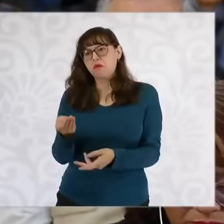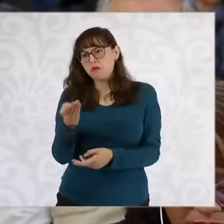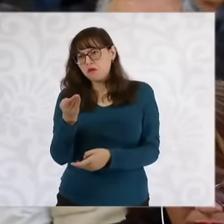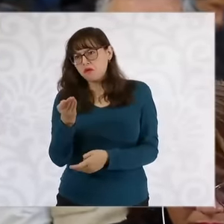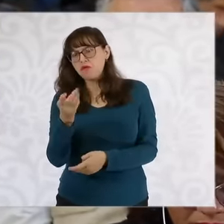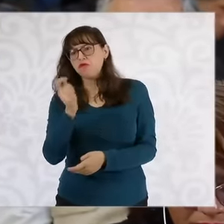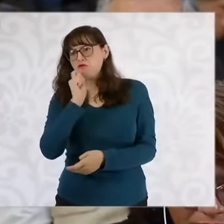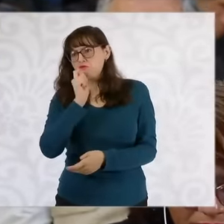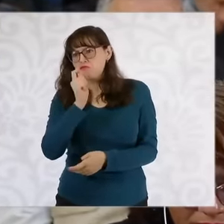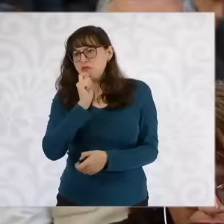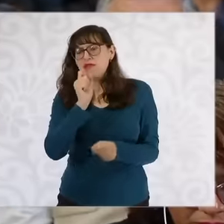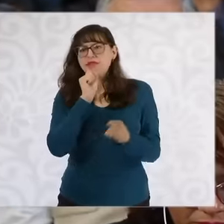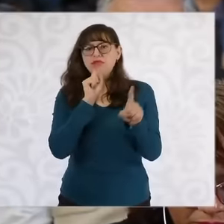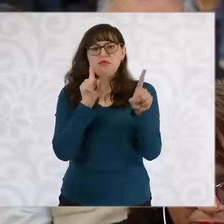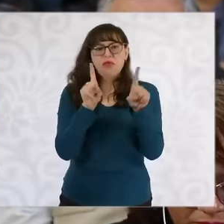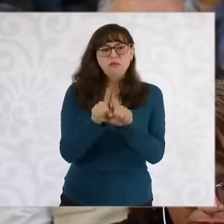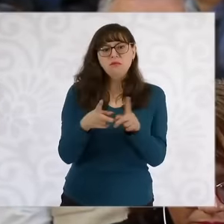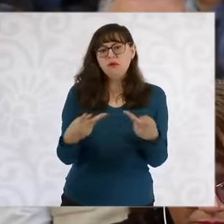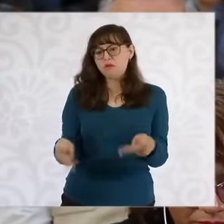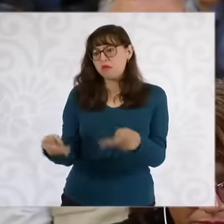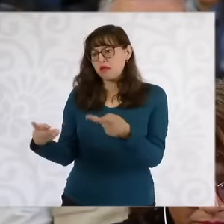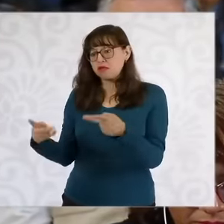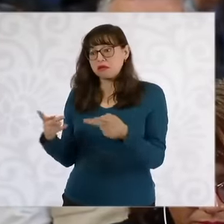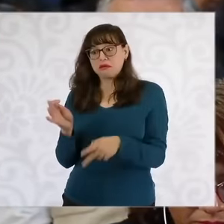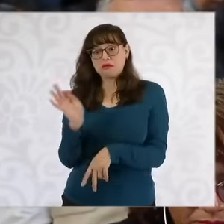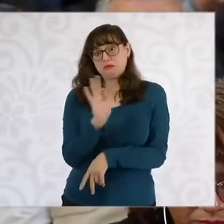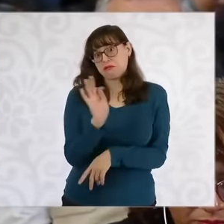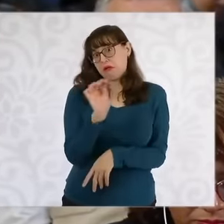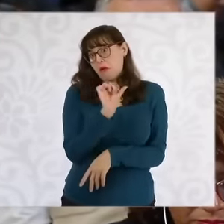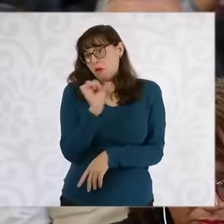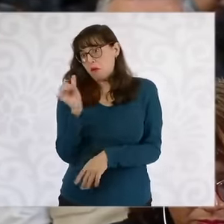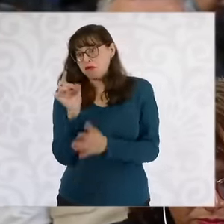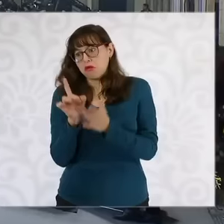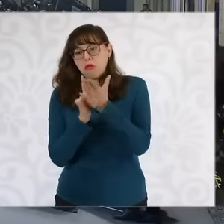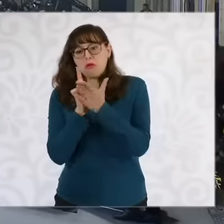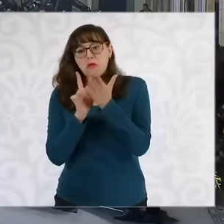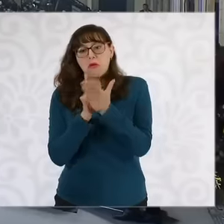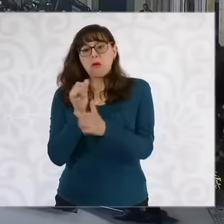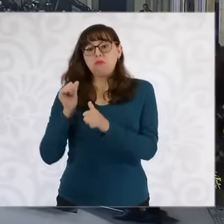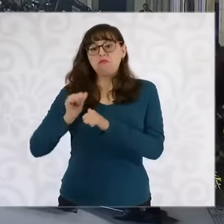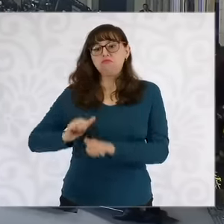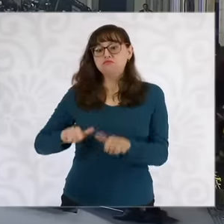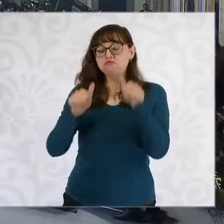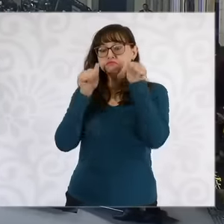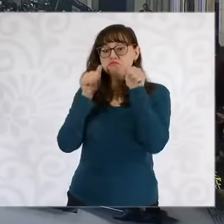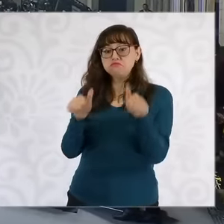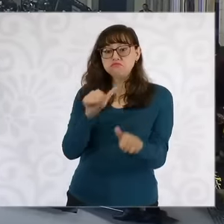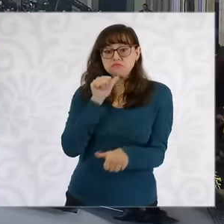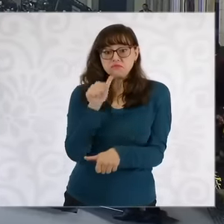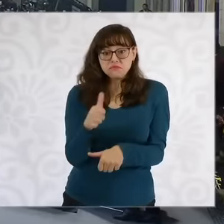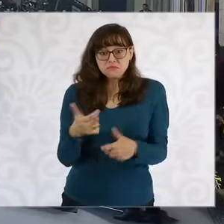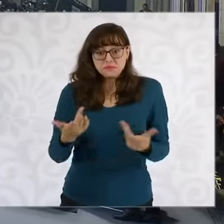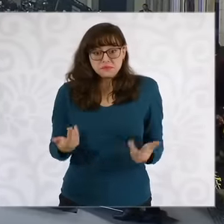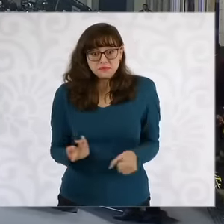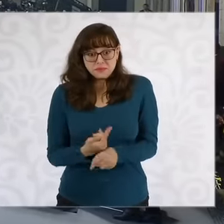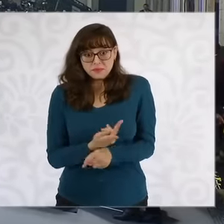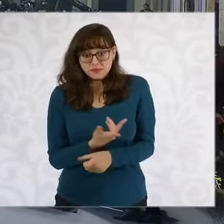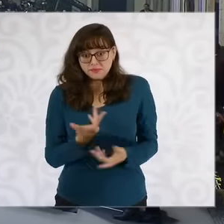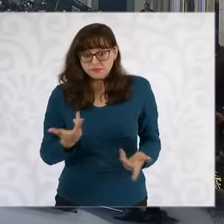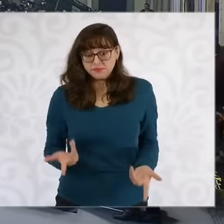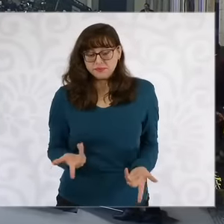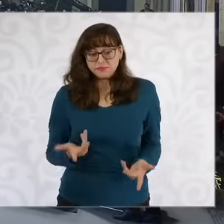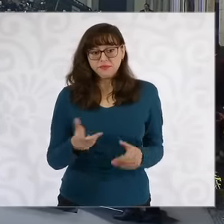mejor otros, otras drogas ahí mismo, sin que las autoridades actúen en este sentido. ¿Qué puede hacer el sector